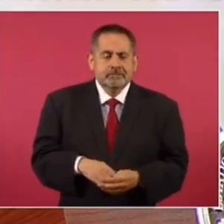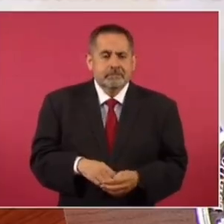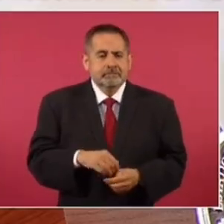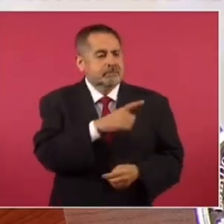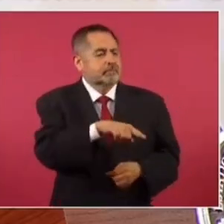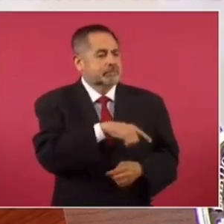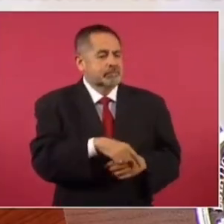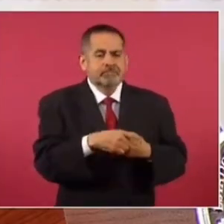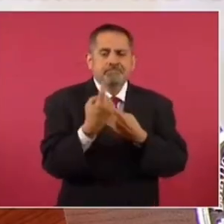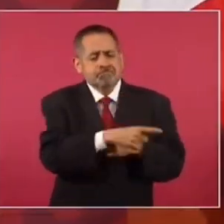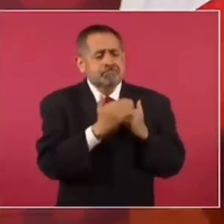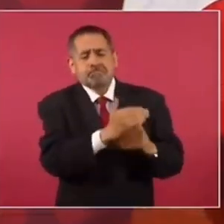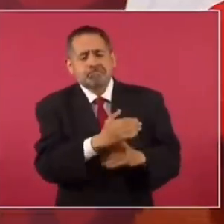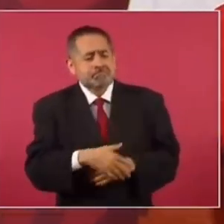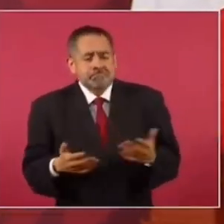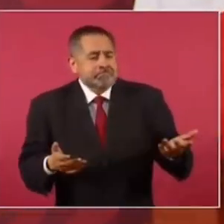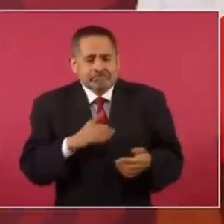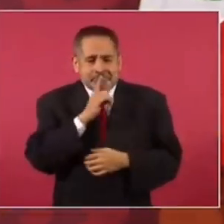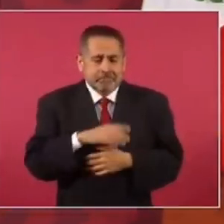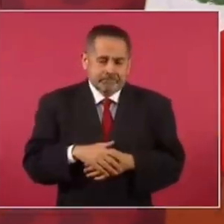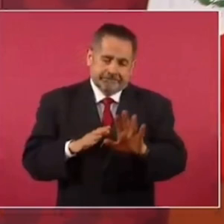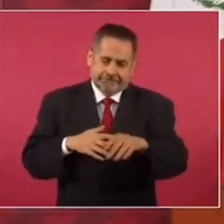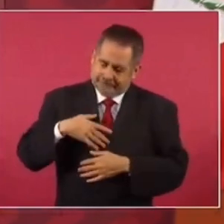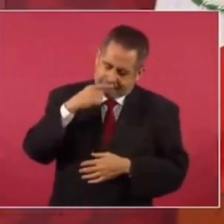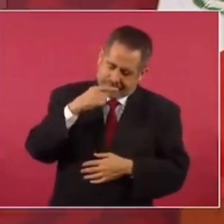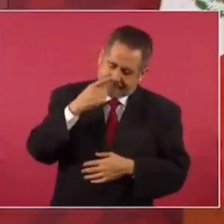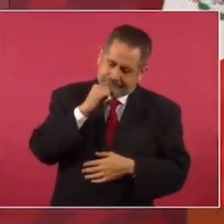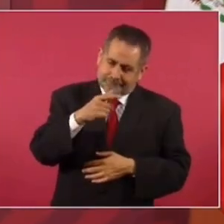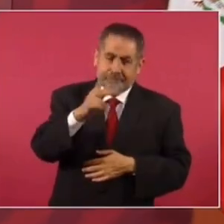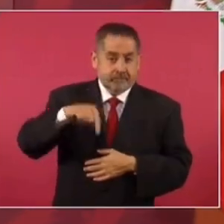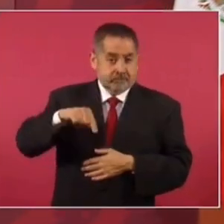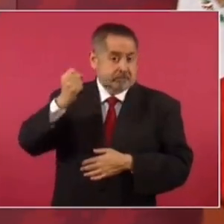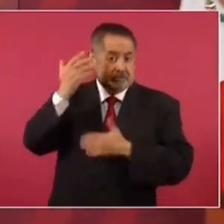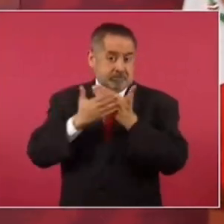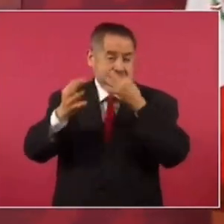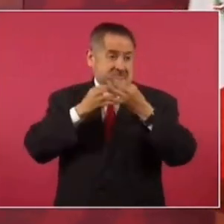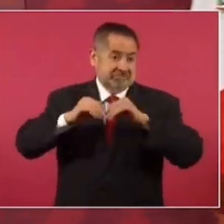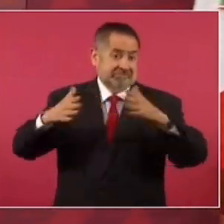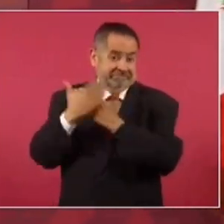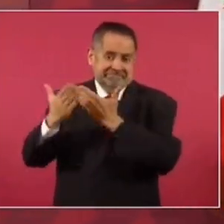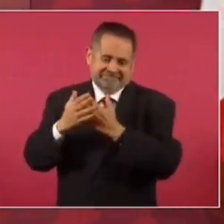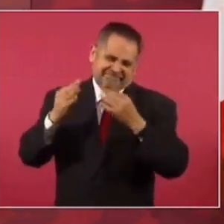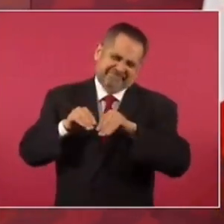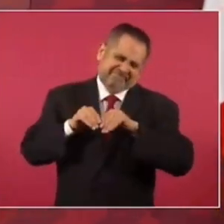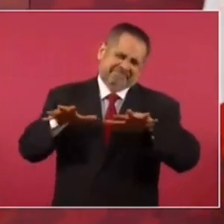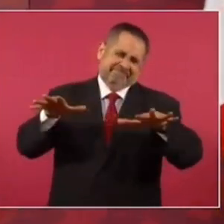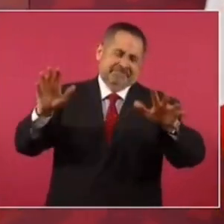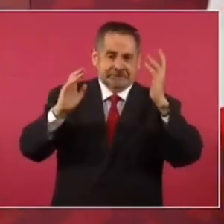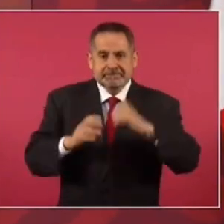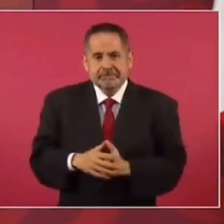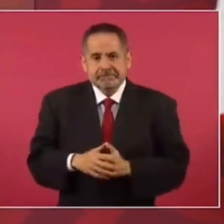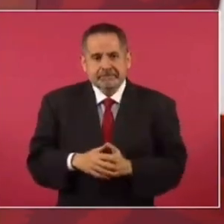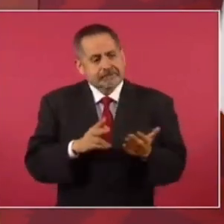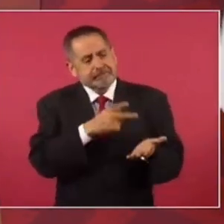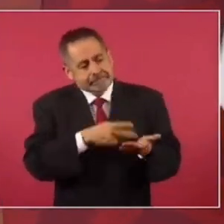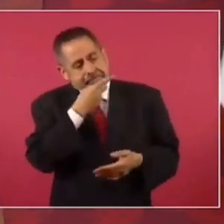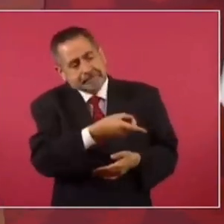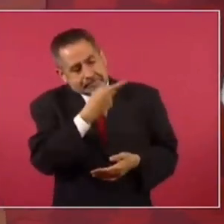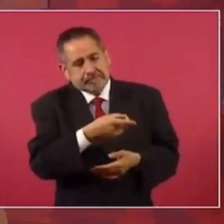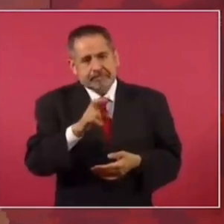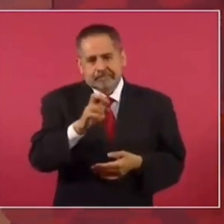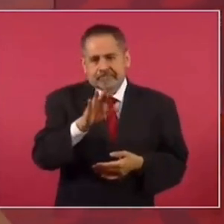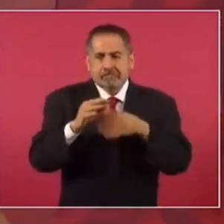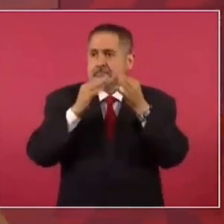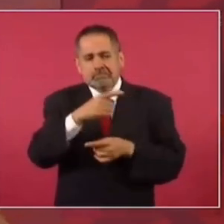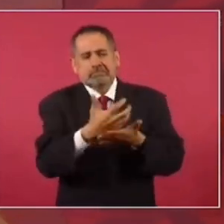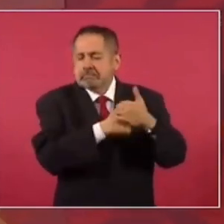un alcance limitadísimo. Pero no es para presumir. Pero la mañanera es la mañanera. Si ya ni debería estar repitiendo el Reforma, nada